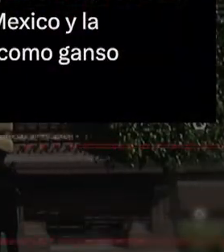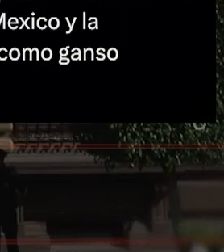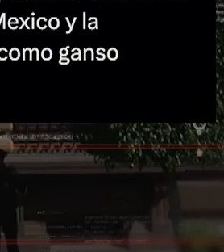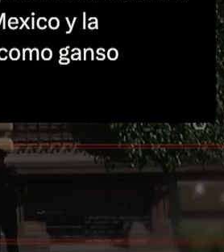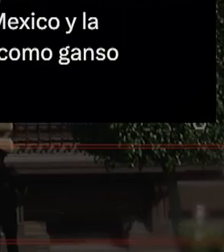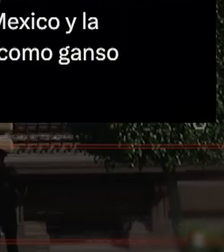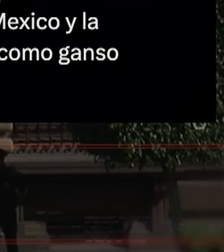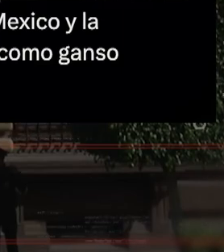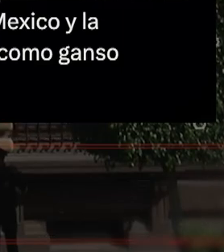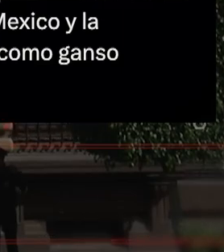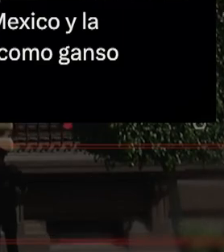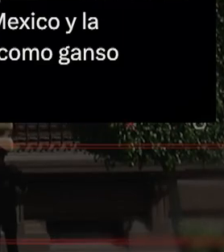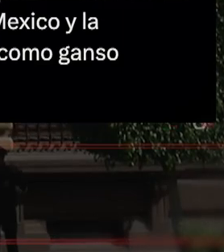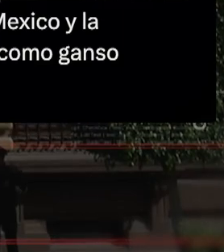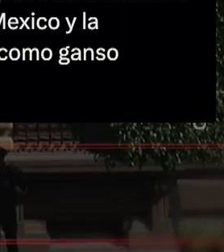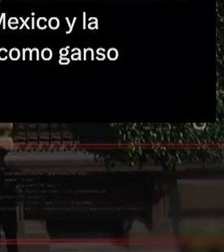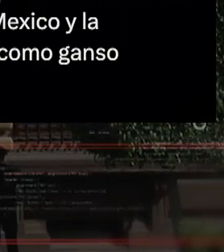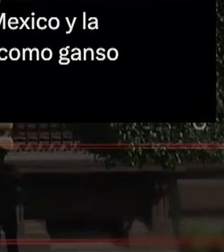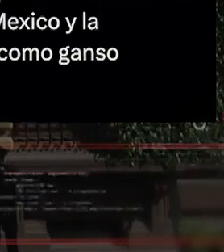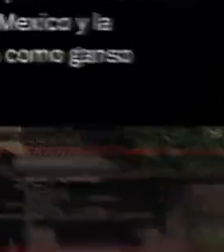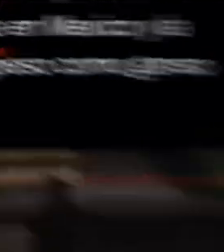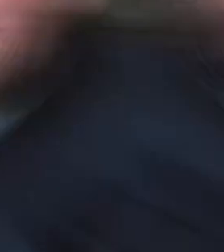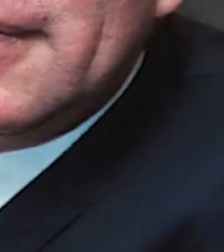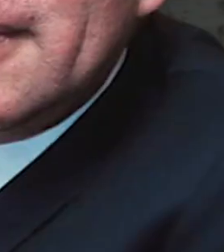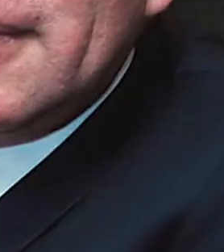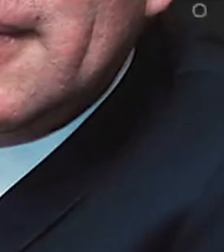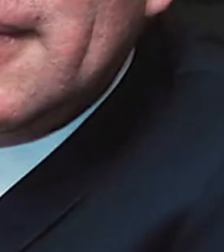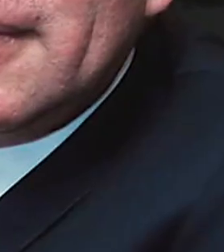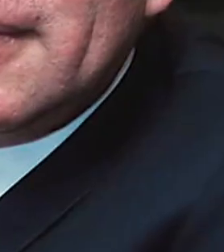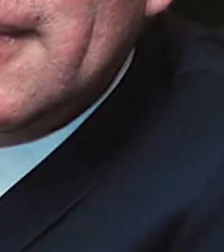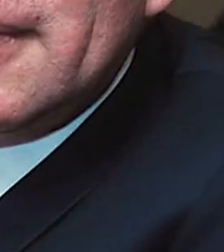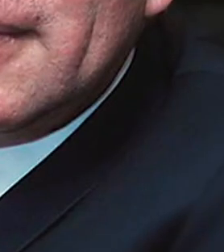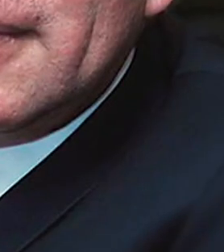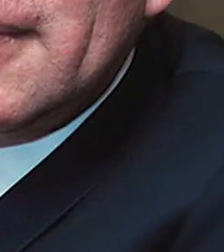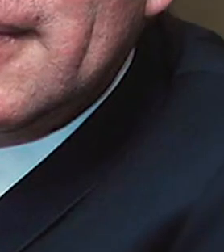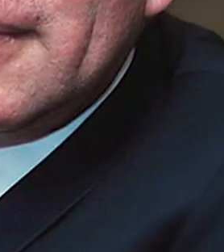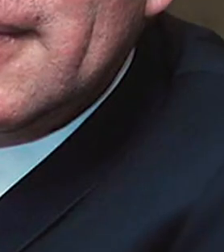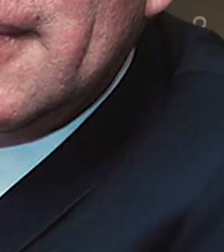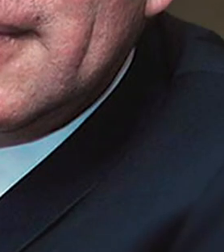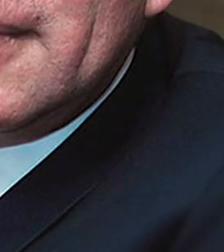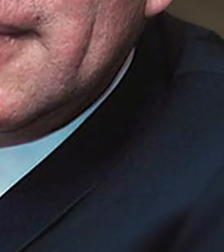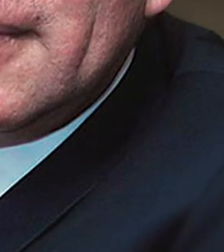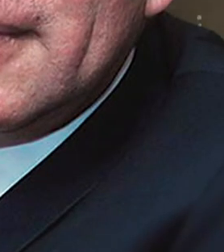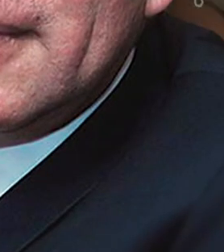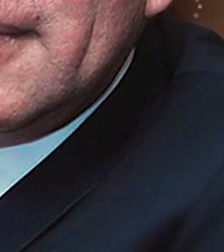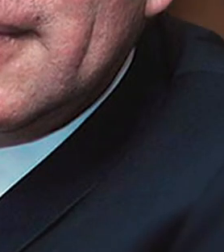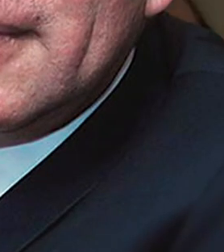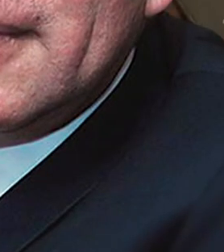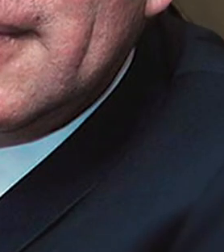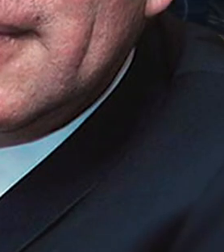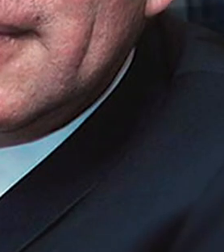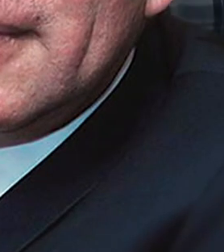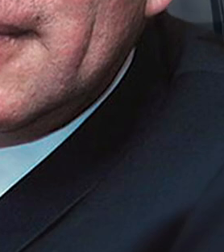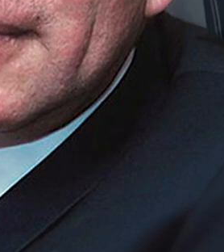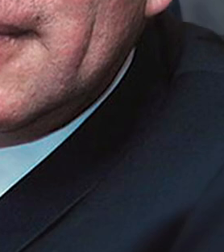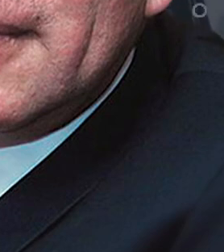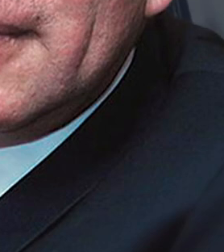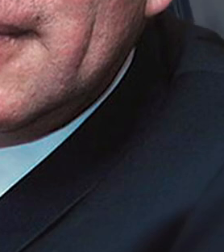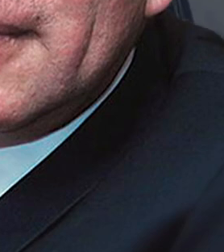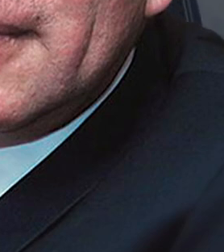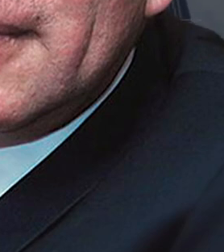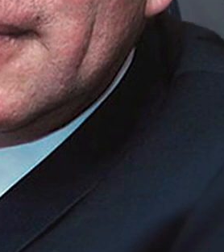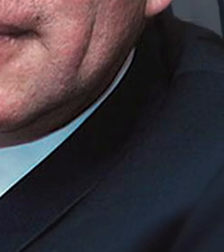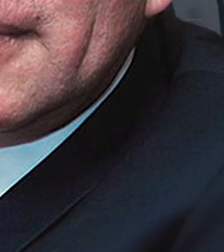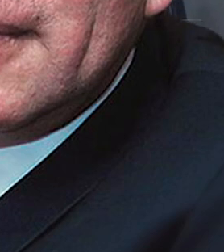a la economía nacional para evitar el desplome del peso. En redes sociales circuló una publicación que aseguraba que el Banco de